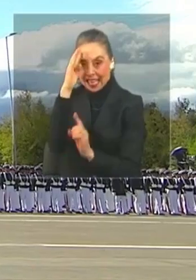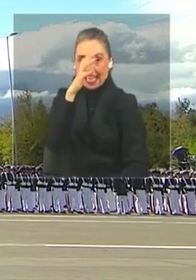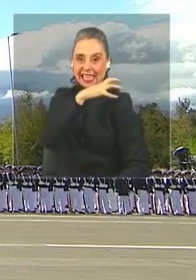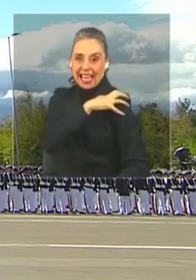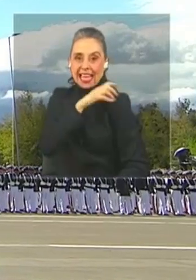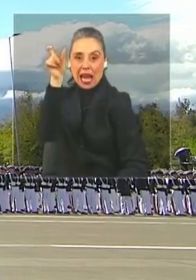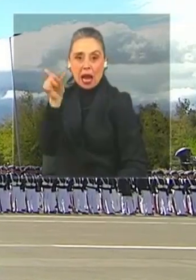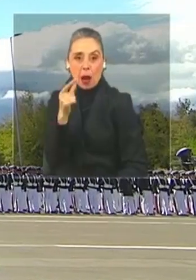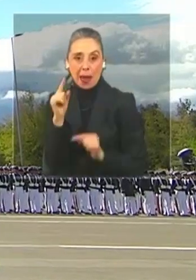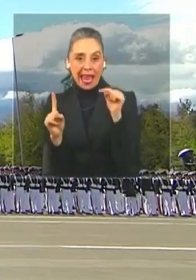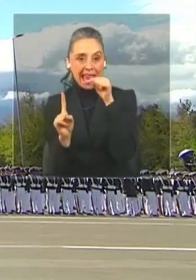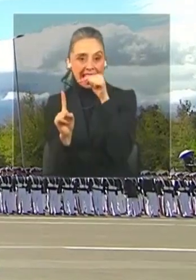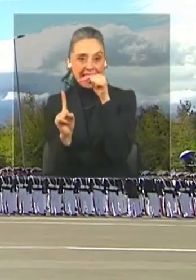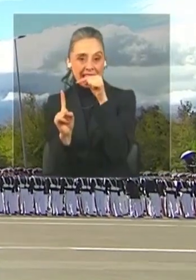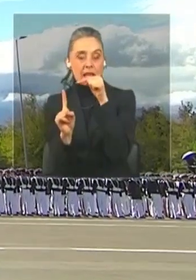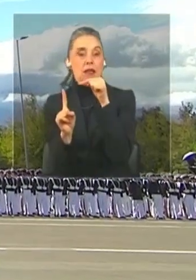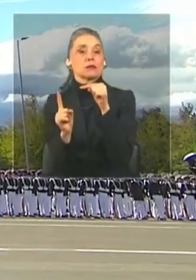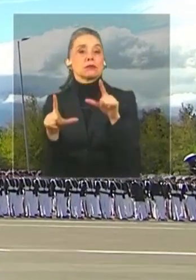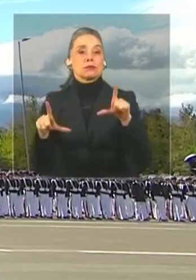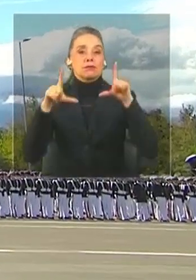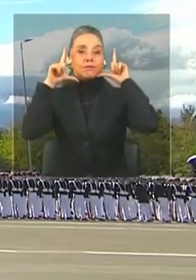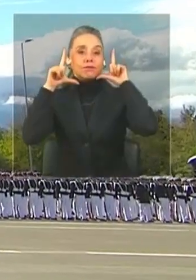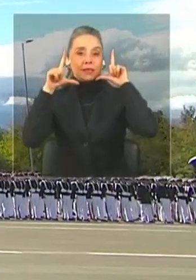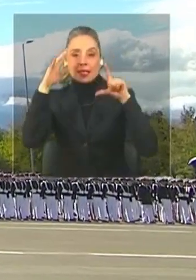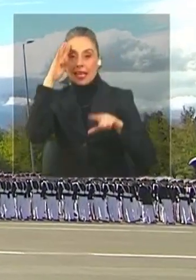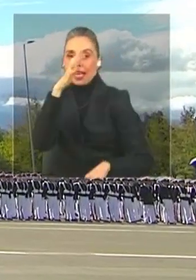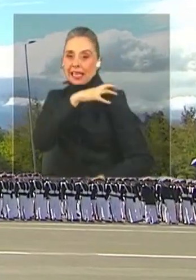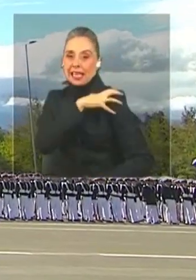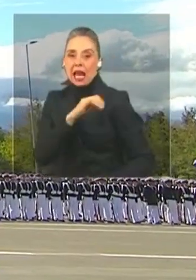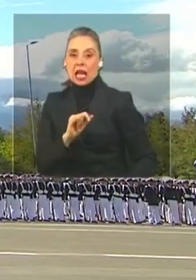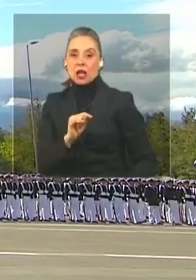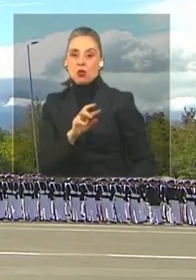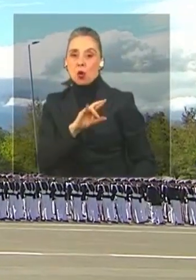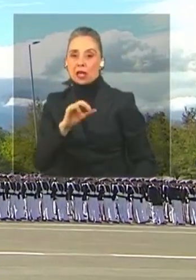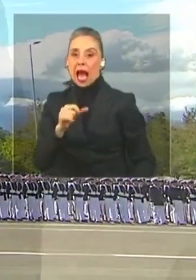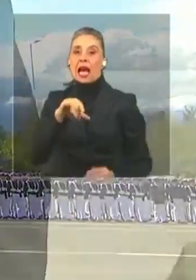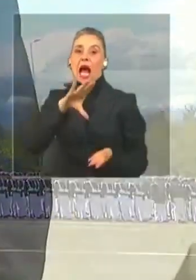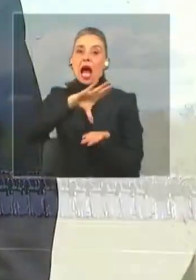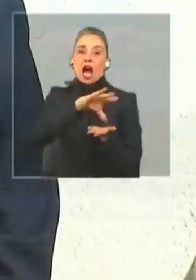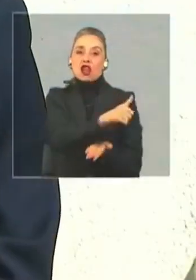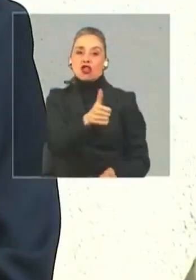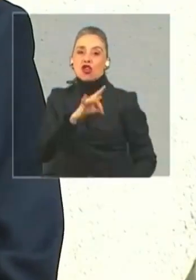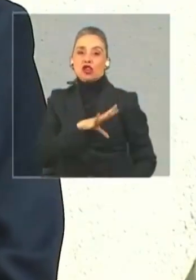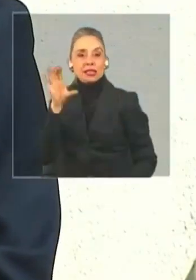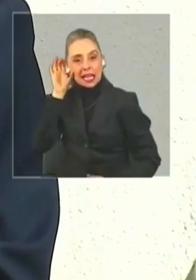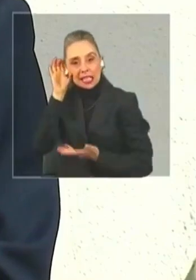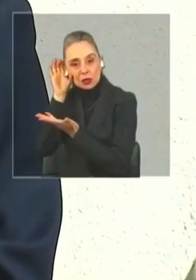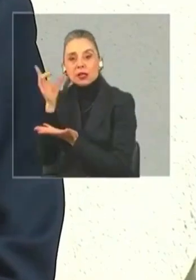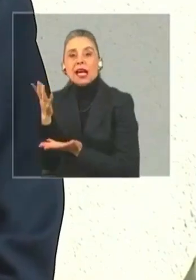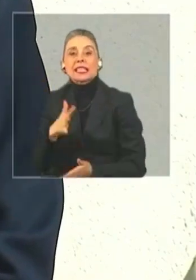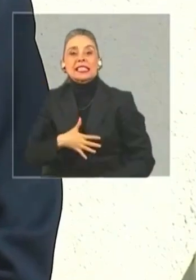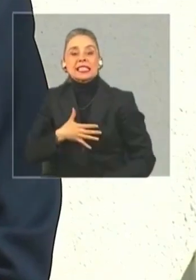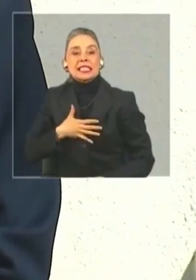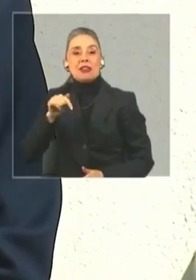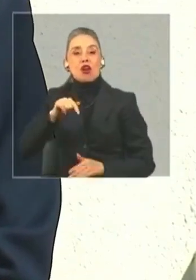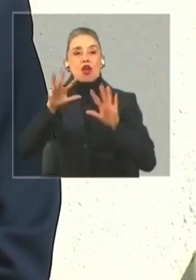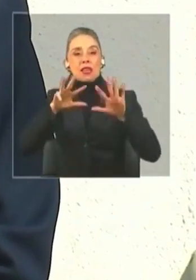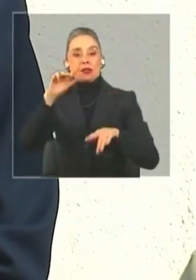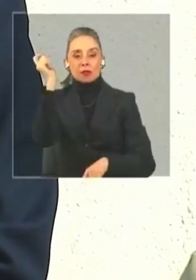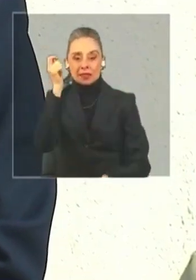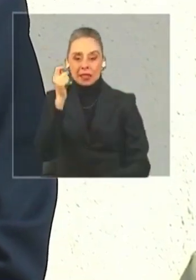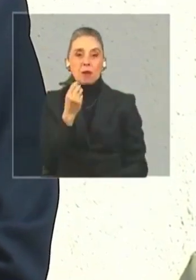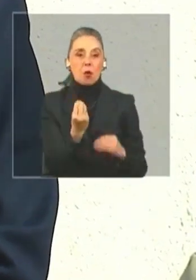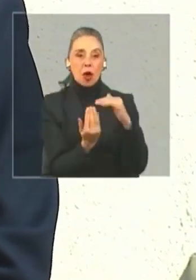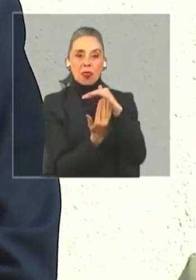es hoy día uno de los grandes protagonistas, general Iturriaga. El país lo escucha. ¿Cuál es su sentimiento en este 19 de septiembre? Buenos días,